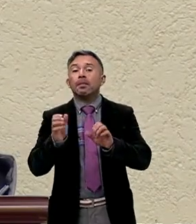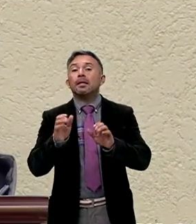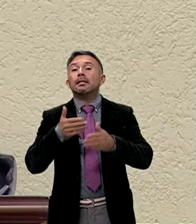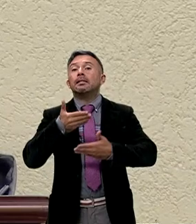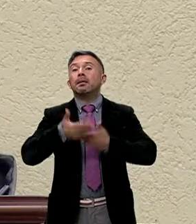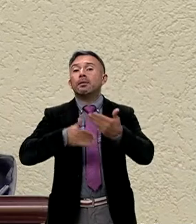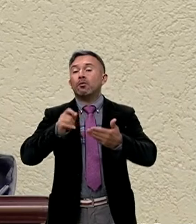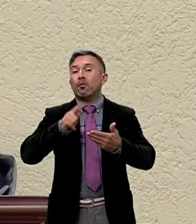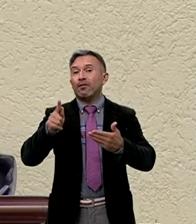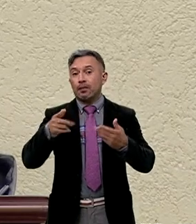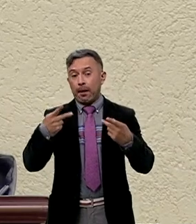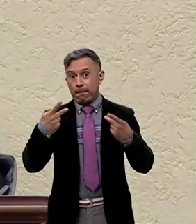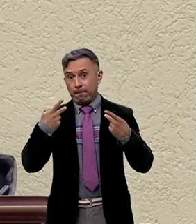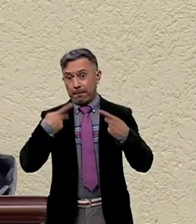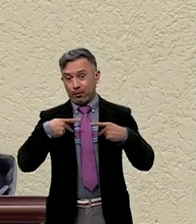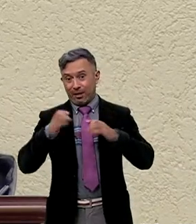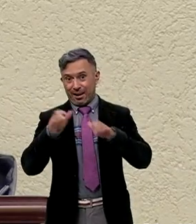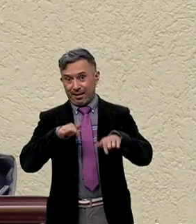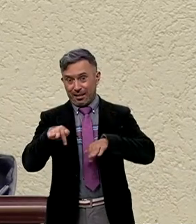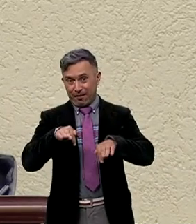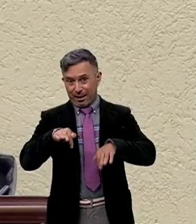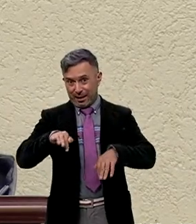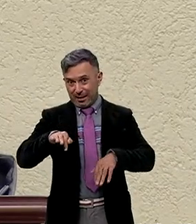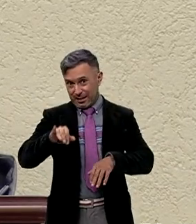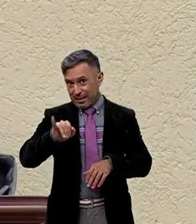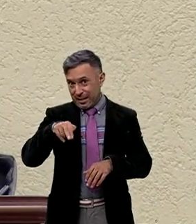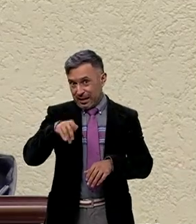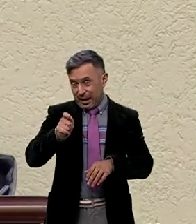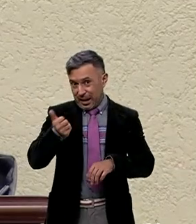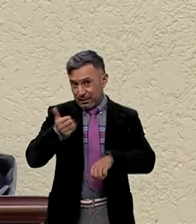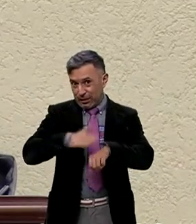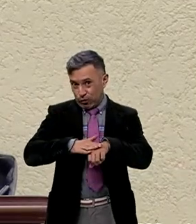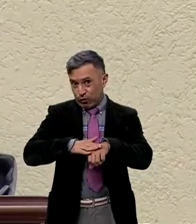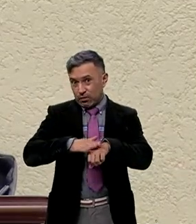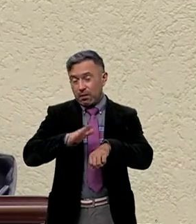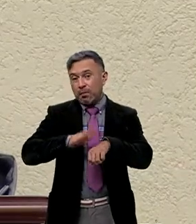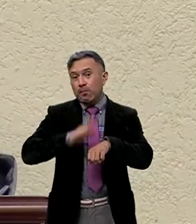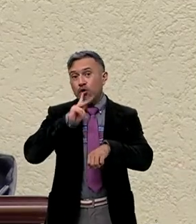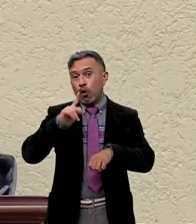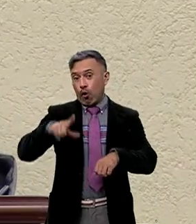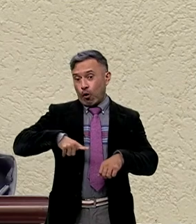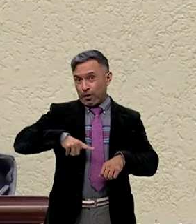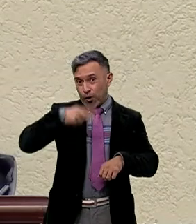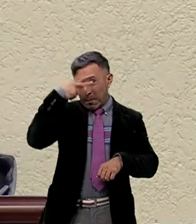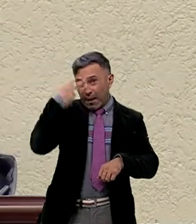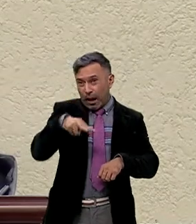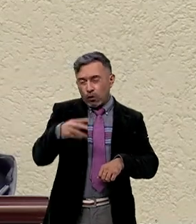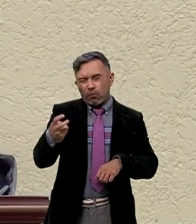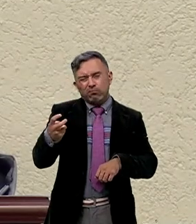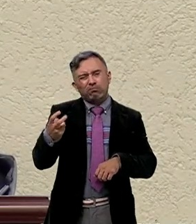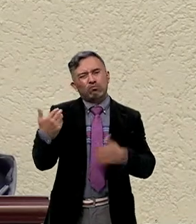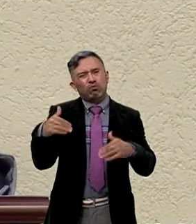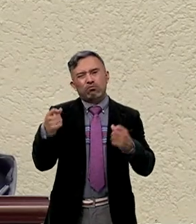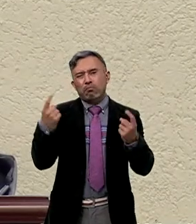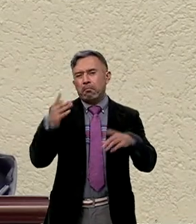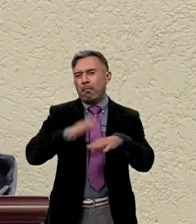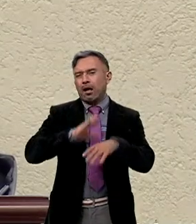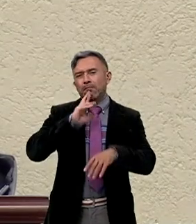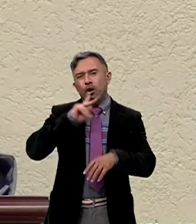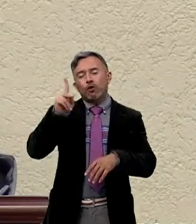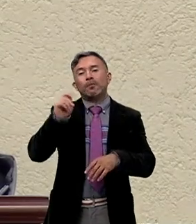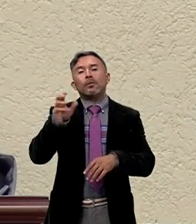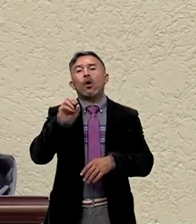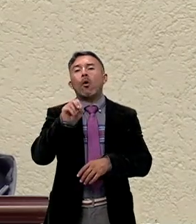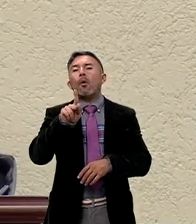del ine es uno de los mejores si no es que el mejor de todo el estado mexicano en ese mismo sentido agradezco a los